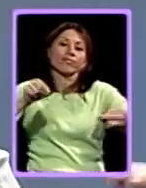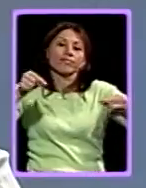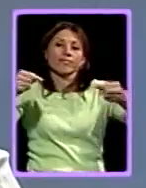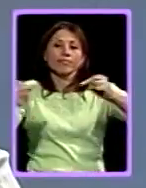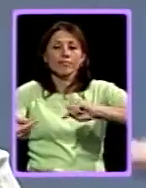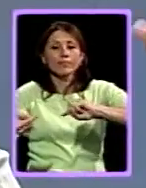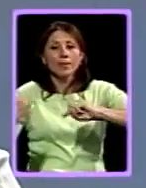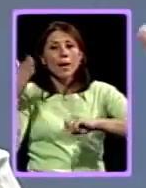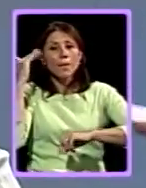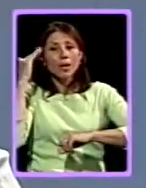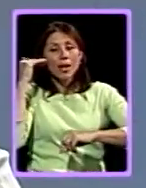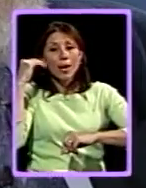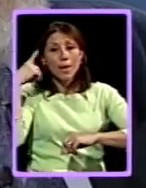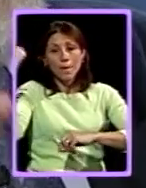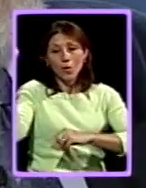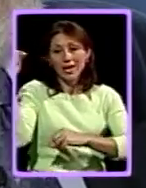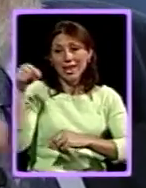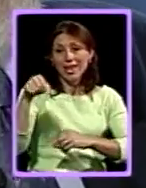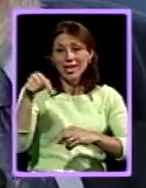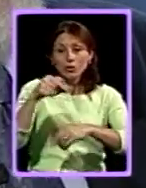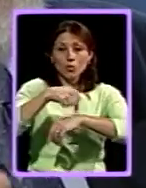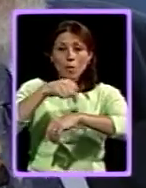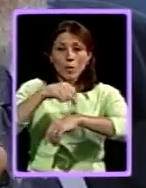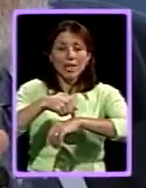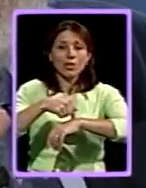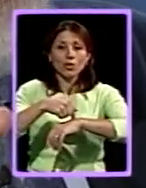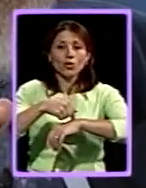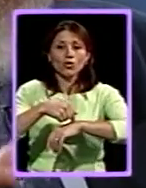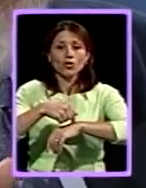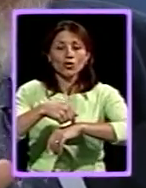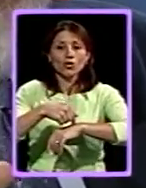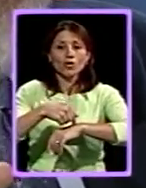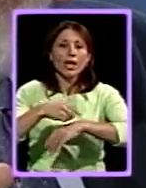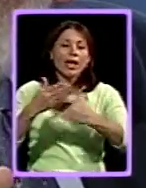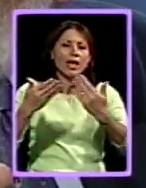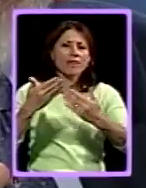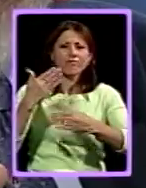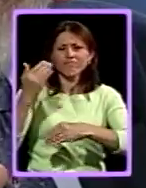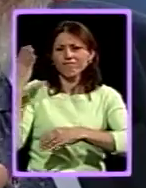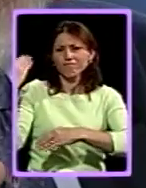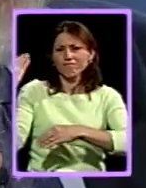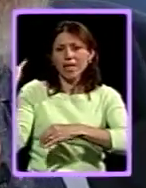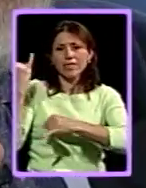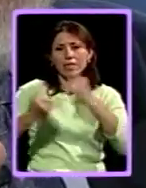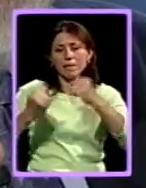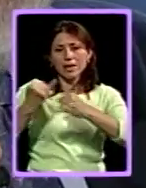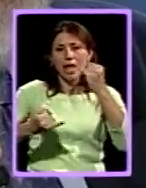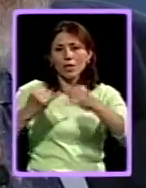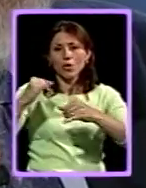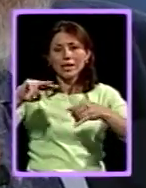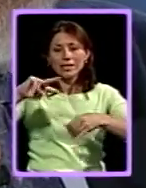en esos momentos, estamos hablando de los años terminando la Segunda Guerra Mundial,